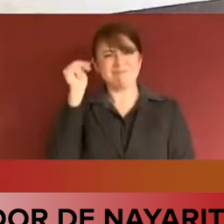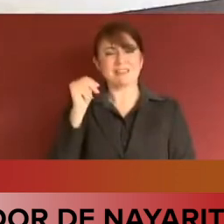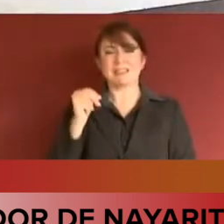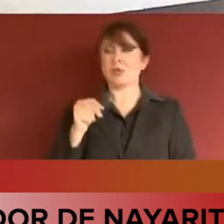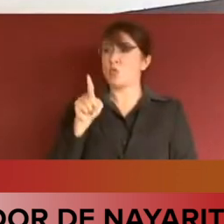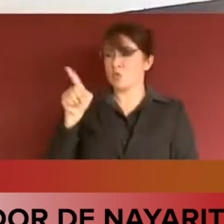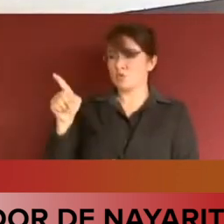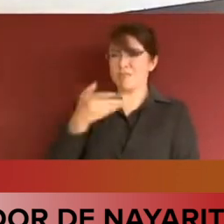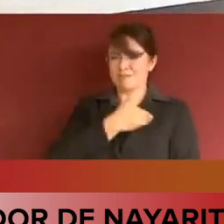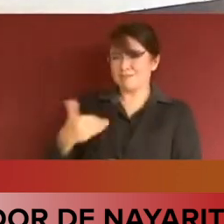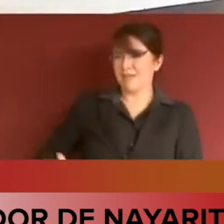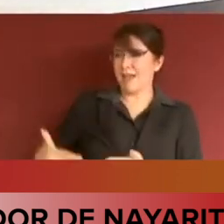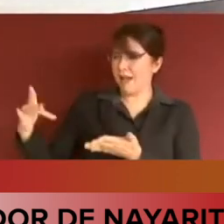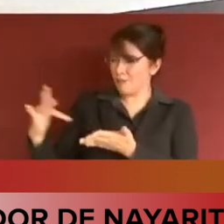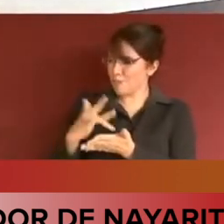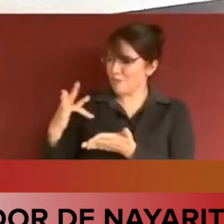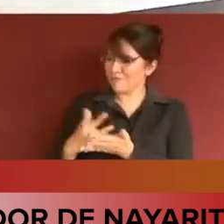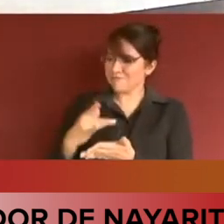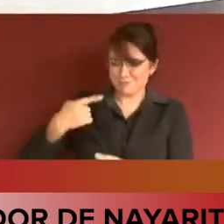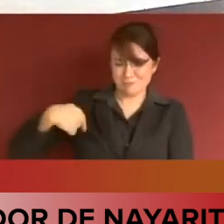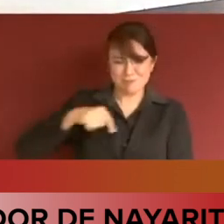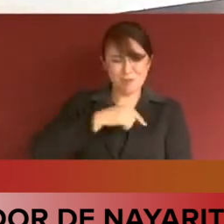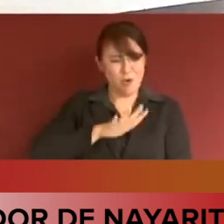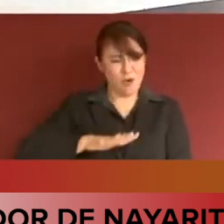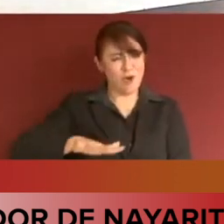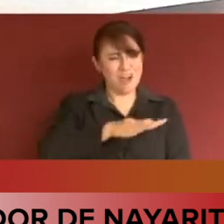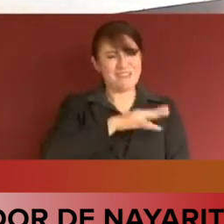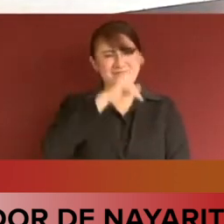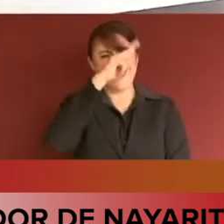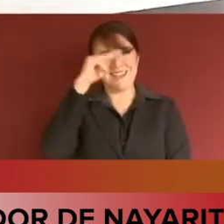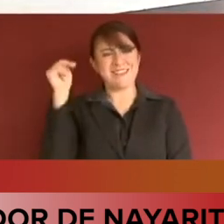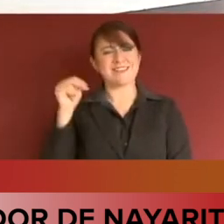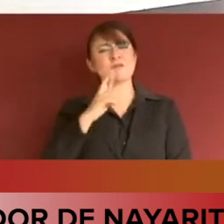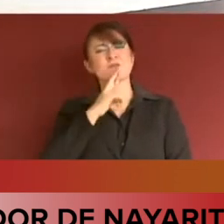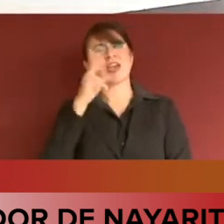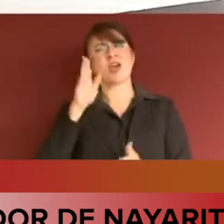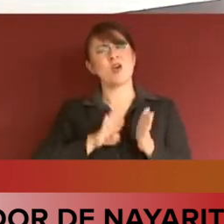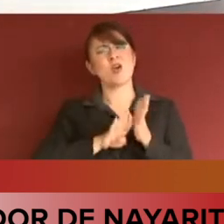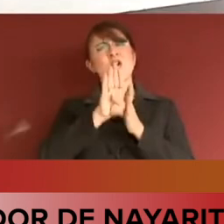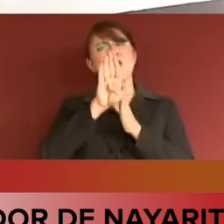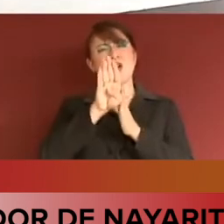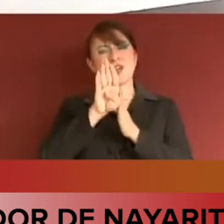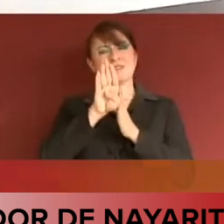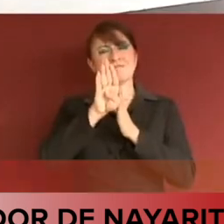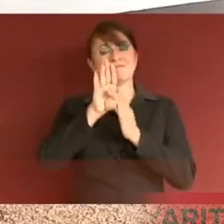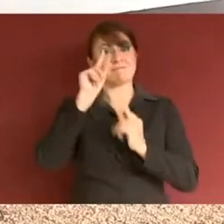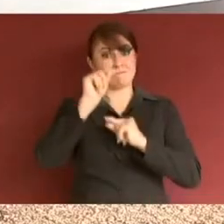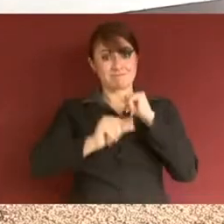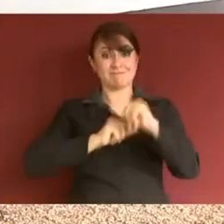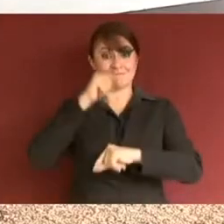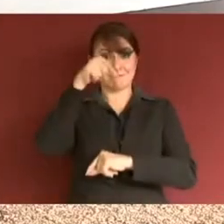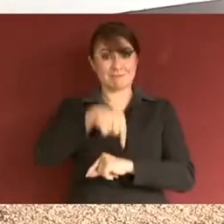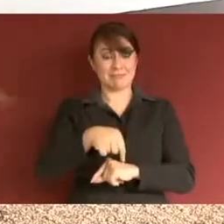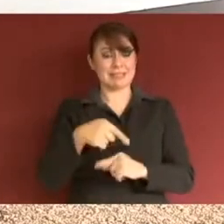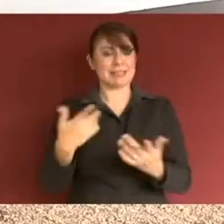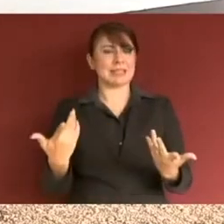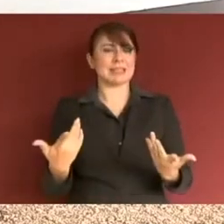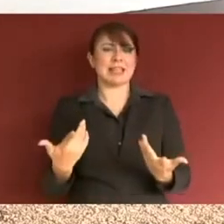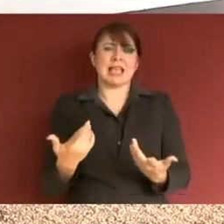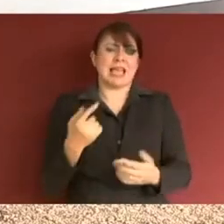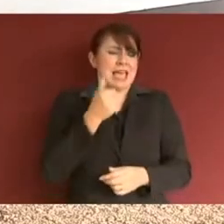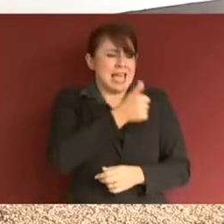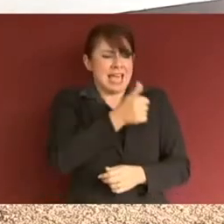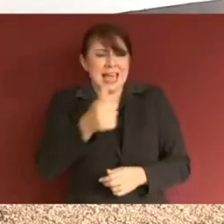que consolidemos esta etapa de un mejor tiempo para esta tierra y para cada uno de sus habitantes. Usted es